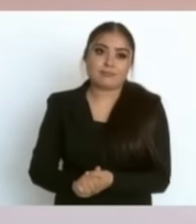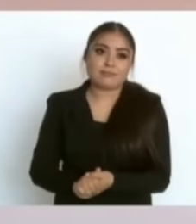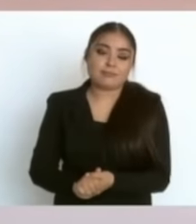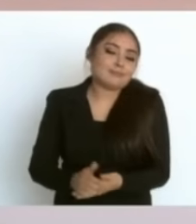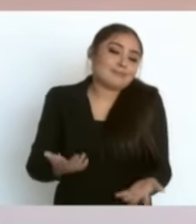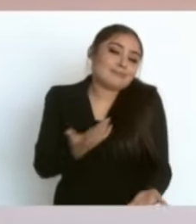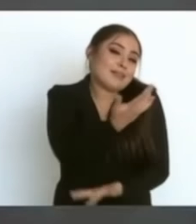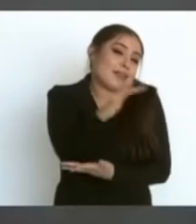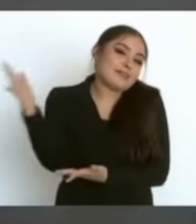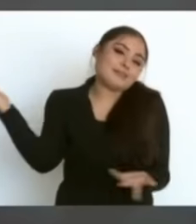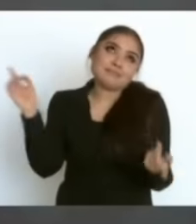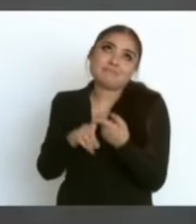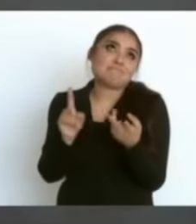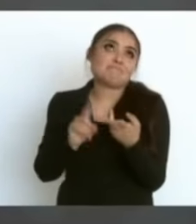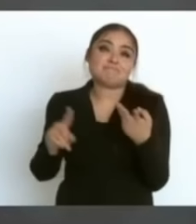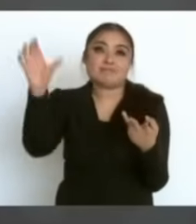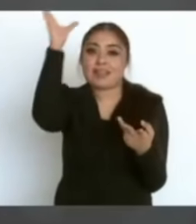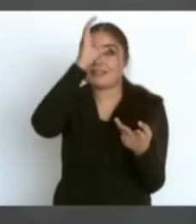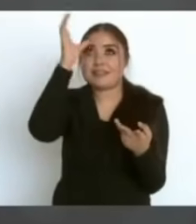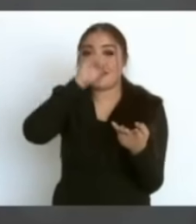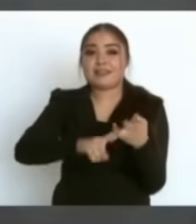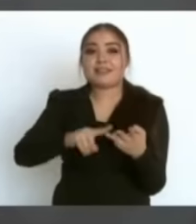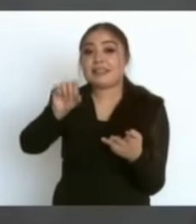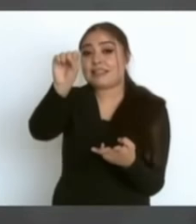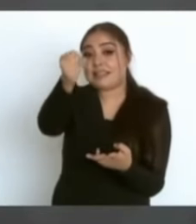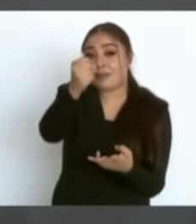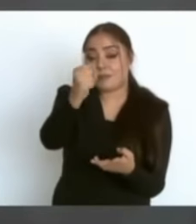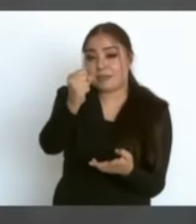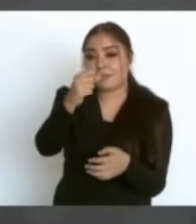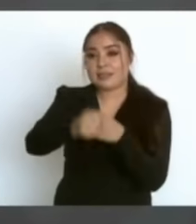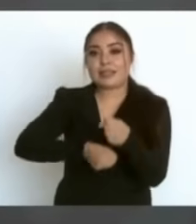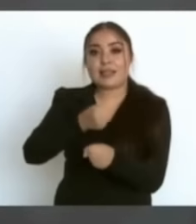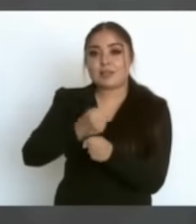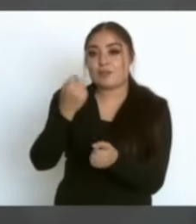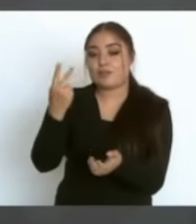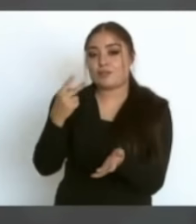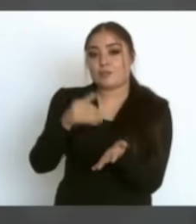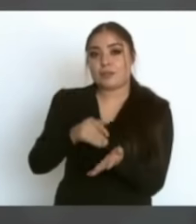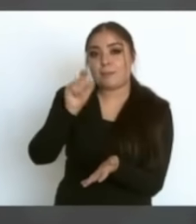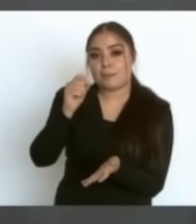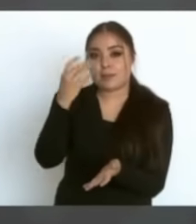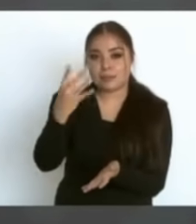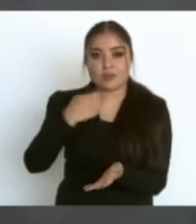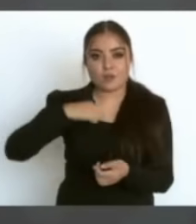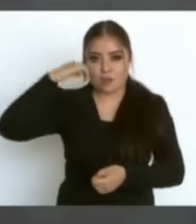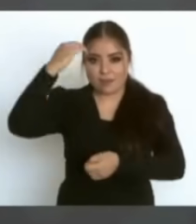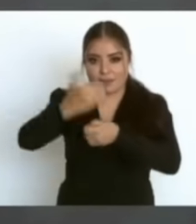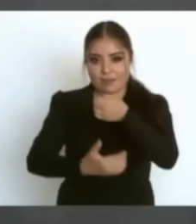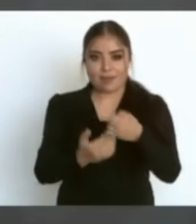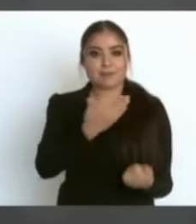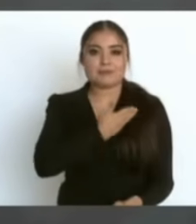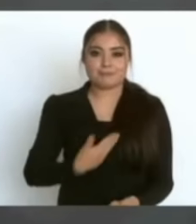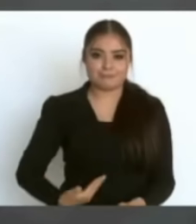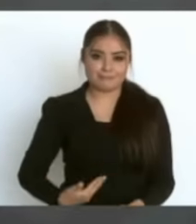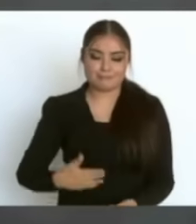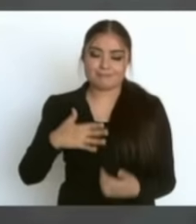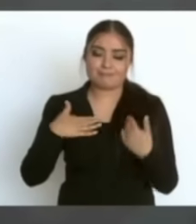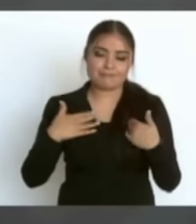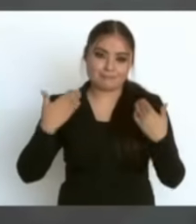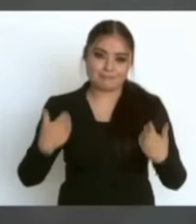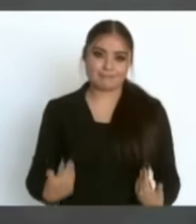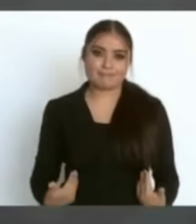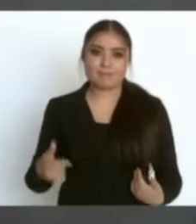naturaleza la ciencia en septiembre del 24 termina mi periodo de mandato